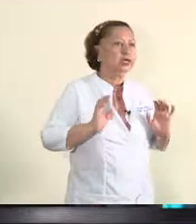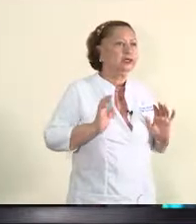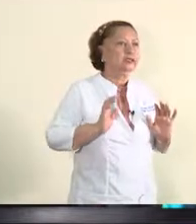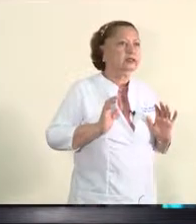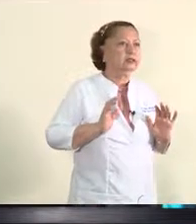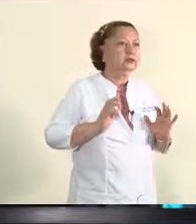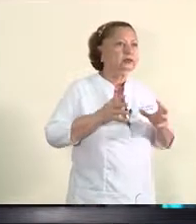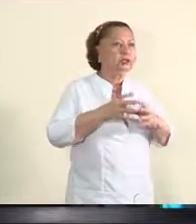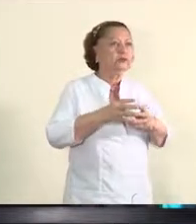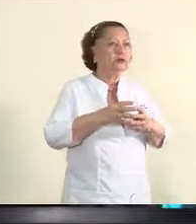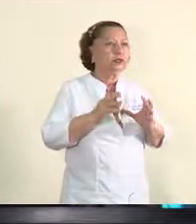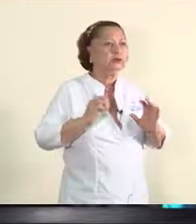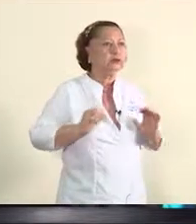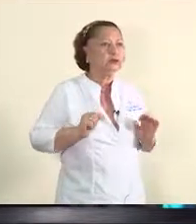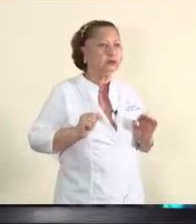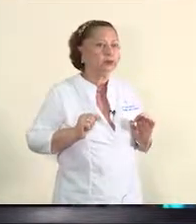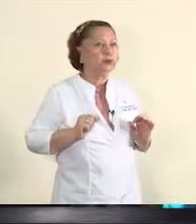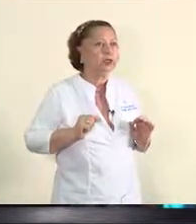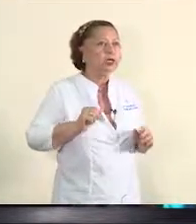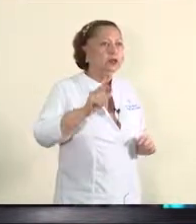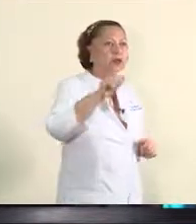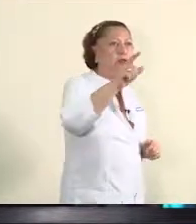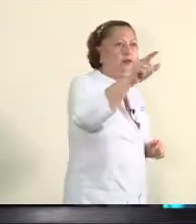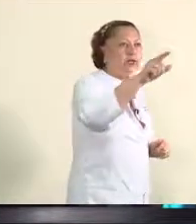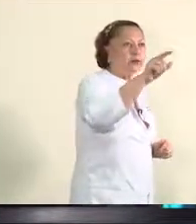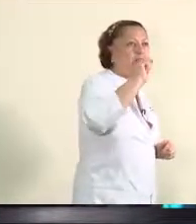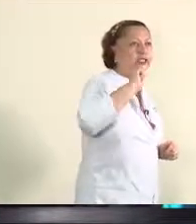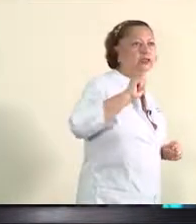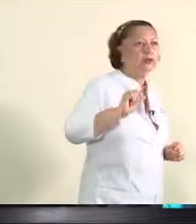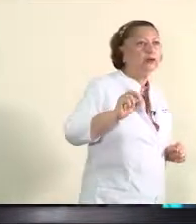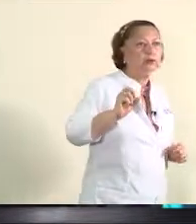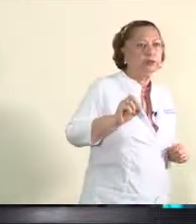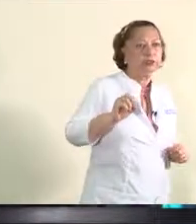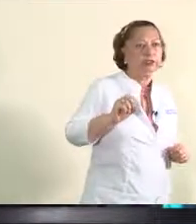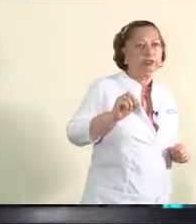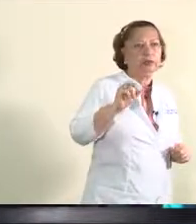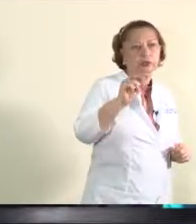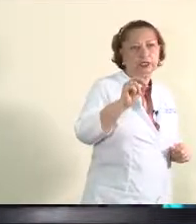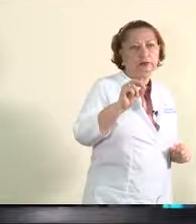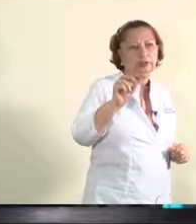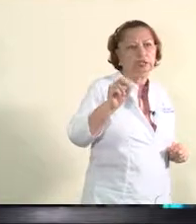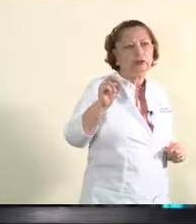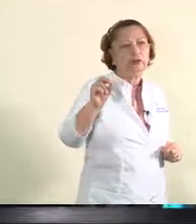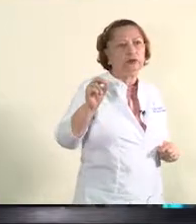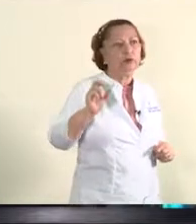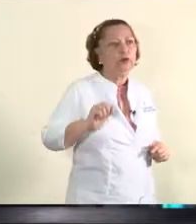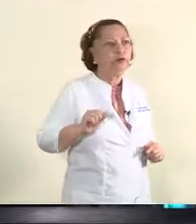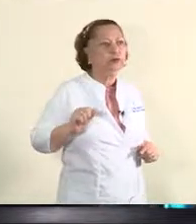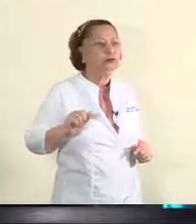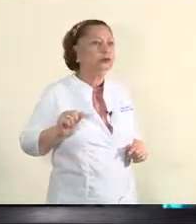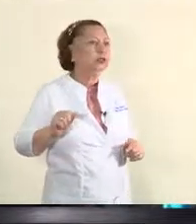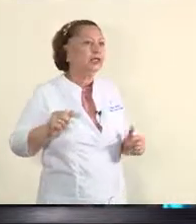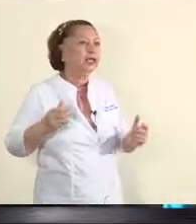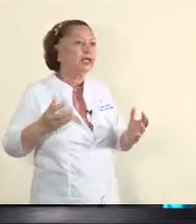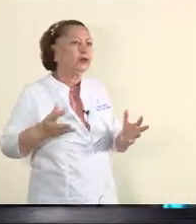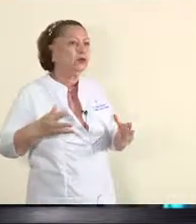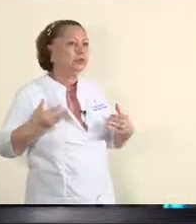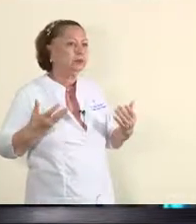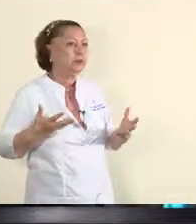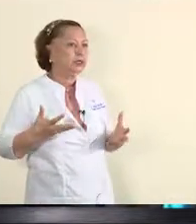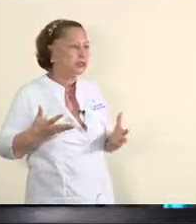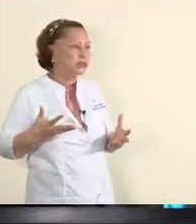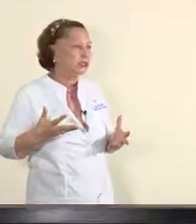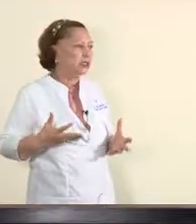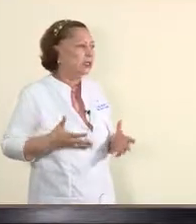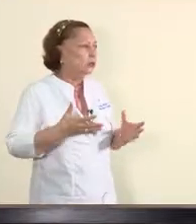religioso y social. Usted forma su grupo. Cuando hablamos de dibujo proyectivo, tanto en niños como adultos,